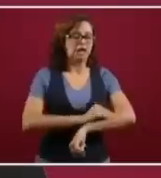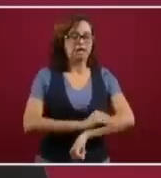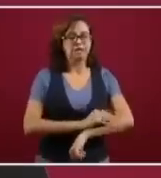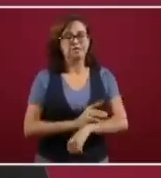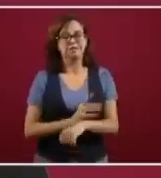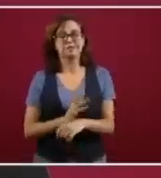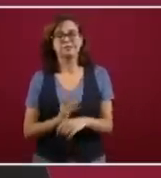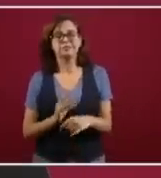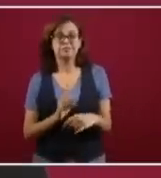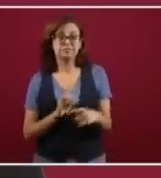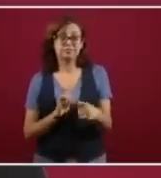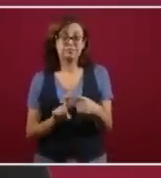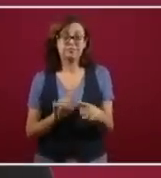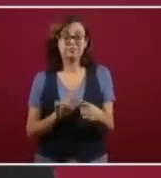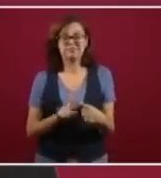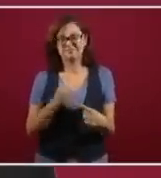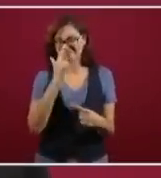curioso, ¿no?